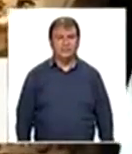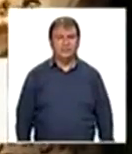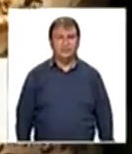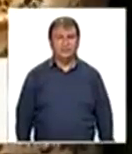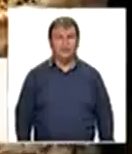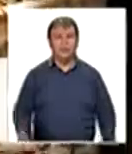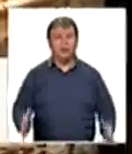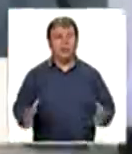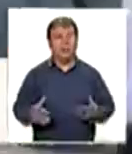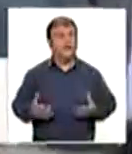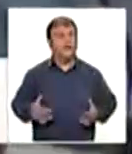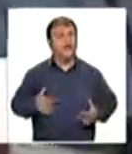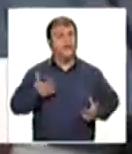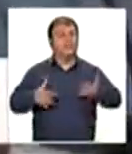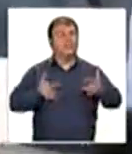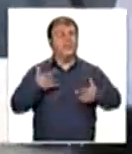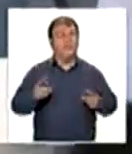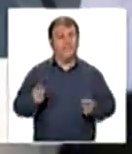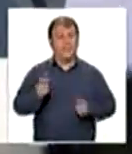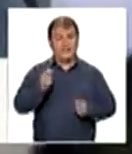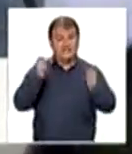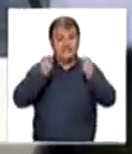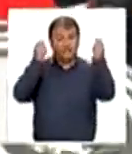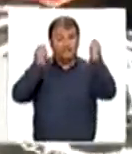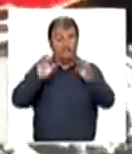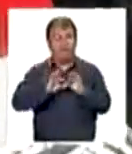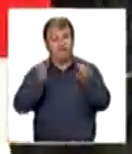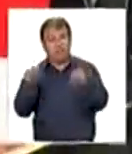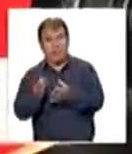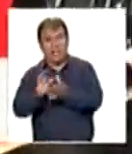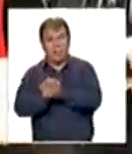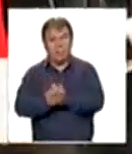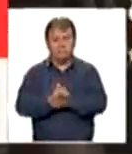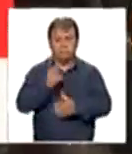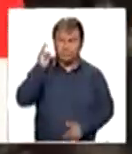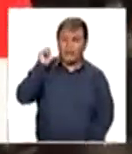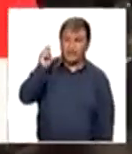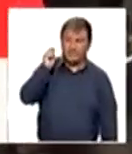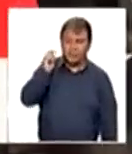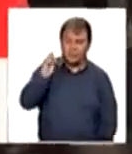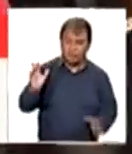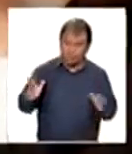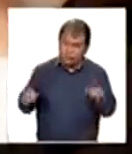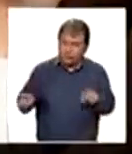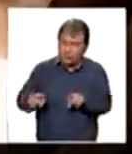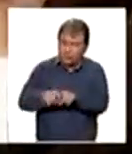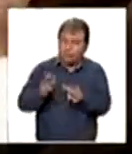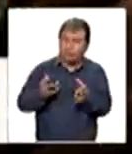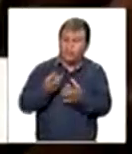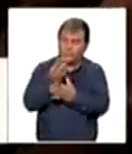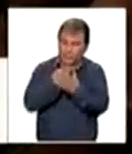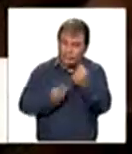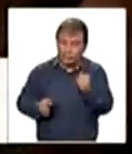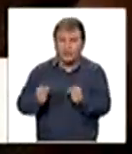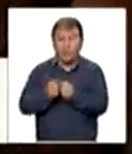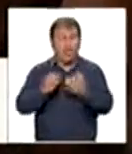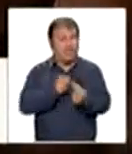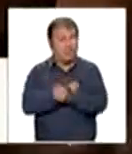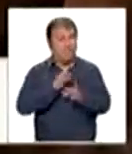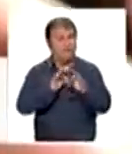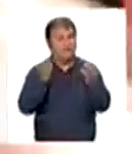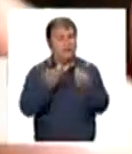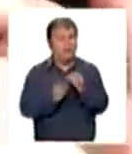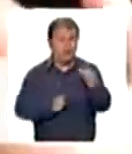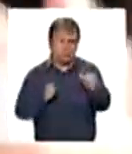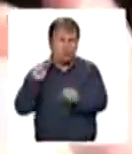Con una emotiva ceremonia, familiares y amigos fueron testigos de la unión de esta pareja, que con el amor de sus familiares